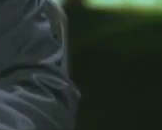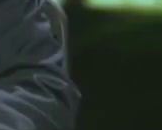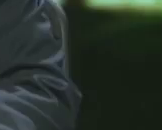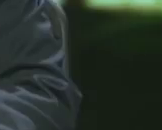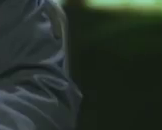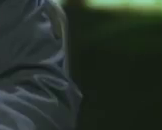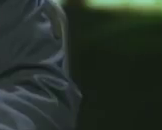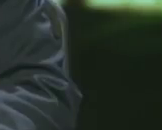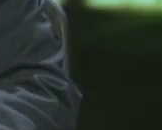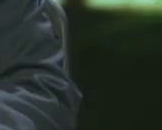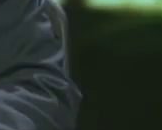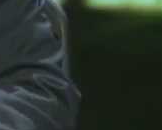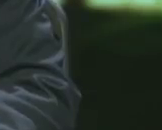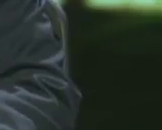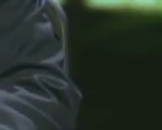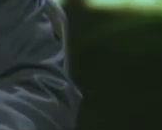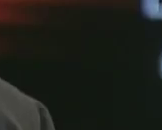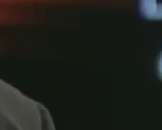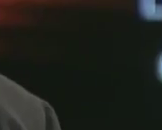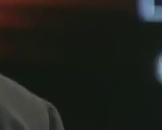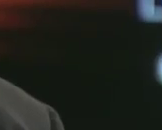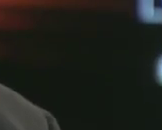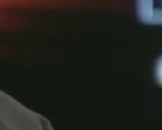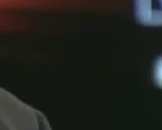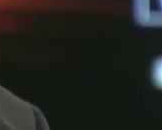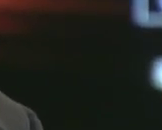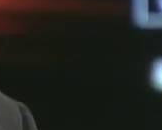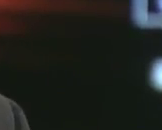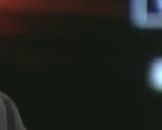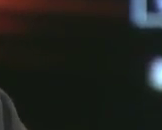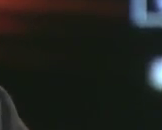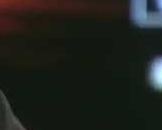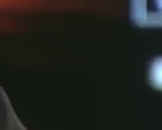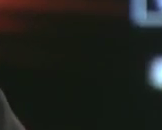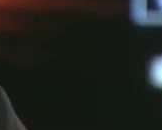encuentro. Vámonos pa' allá, vamos a su encuentro.